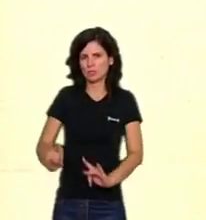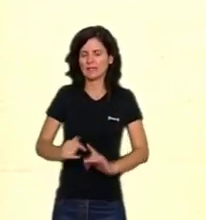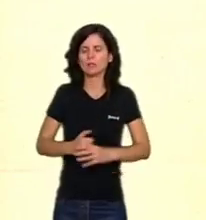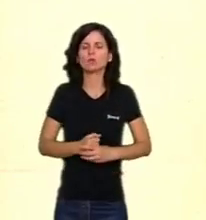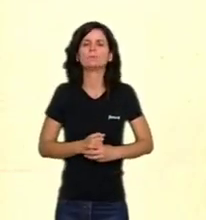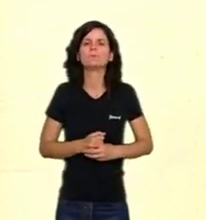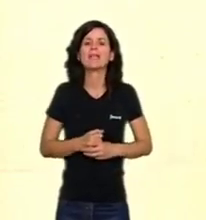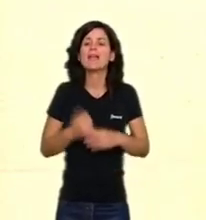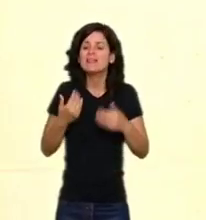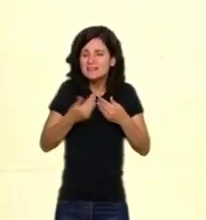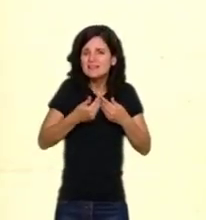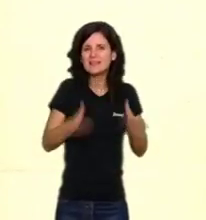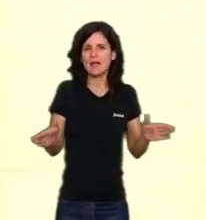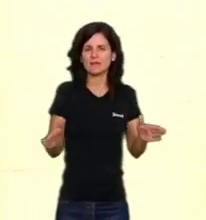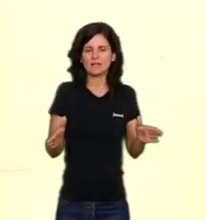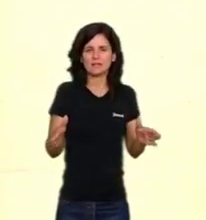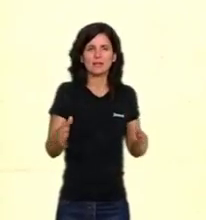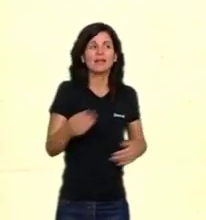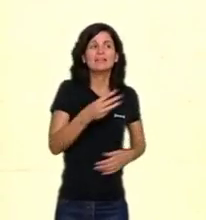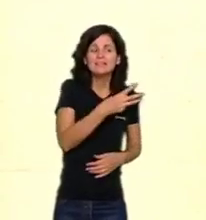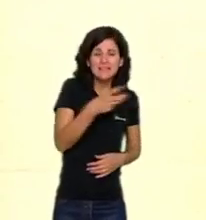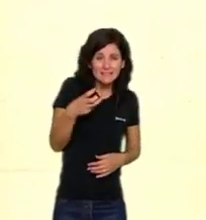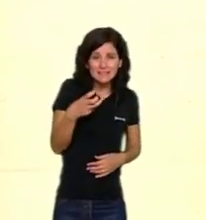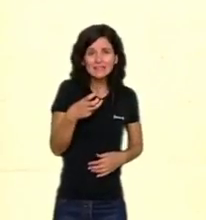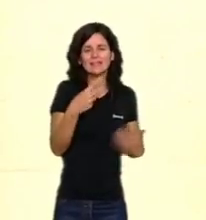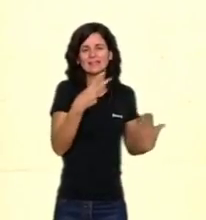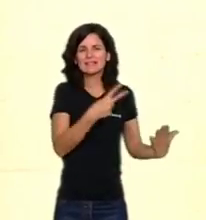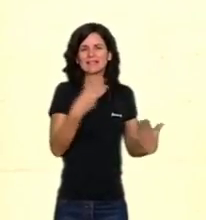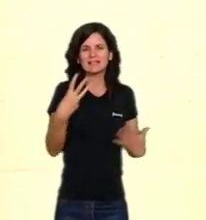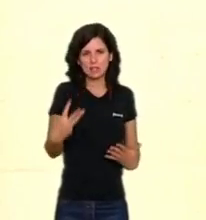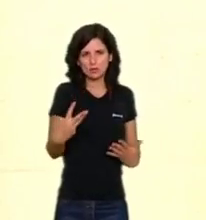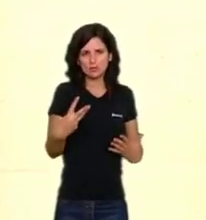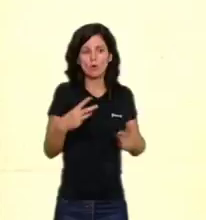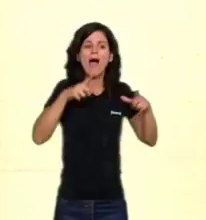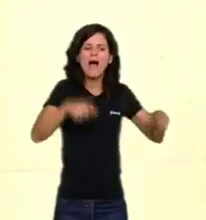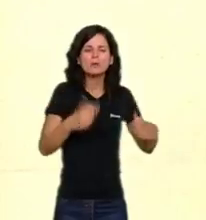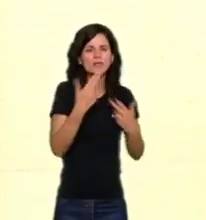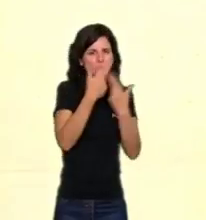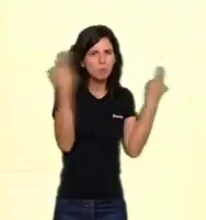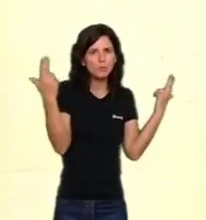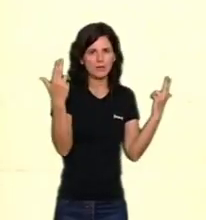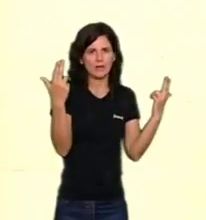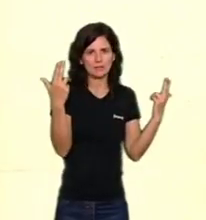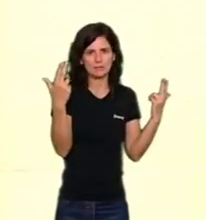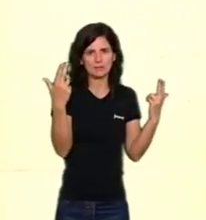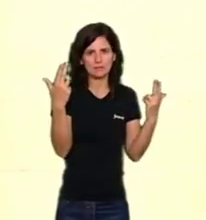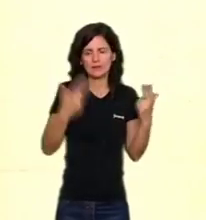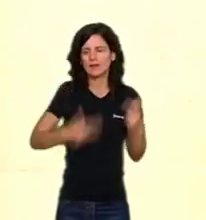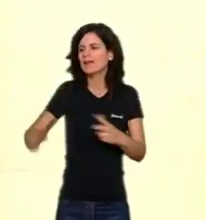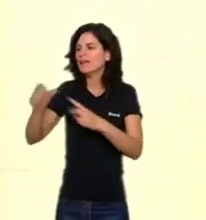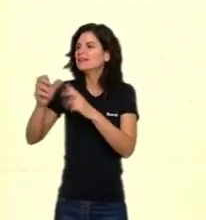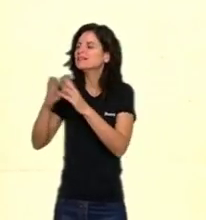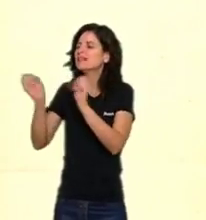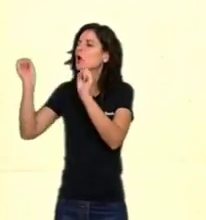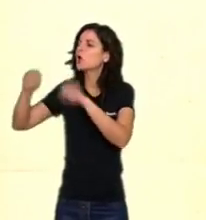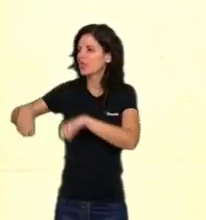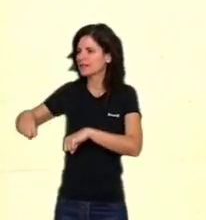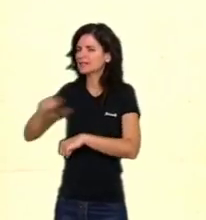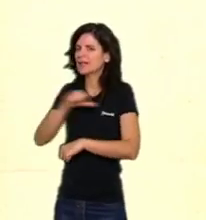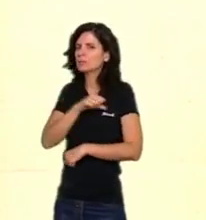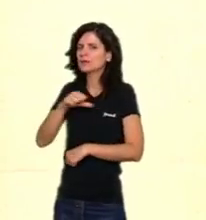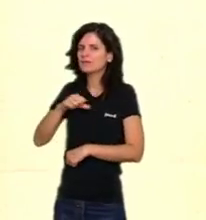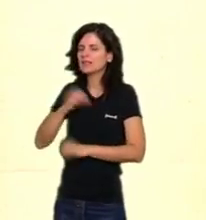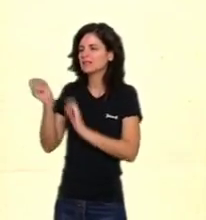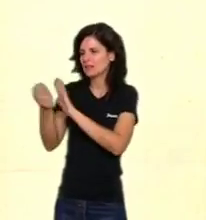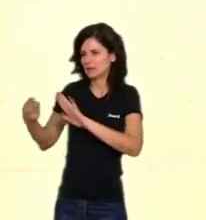Se abrieron 378 aulas públicas y se concertaron 17 aulas